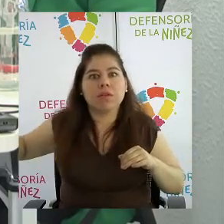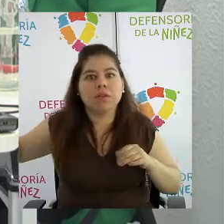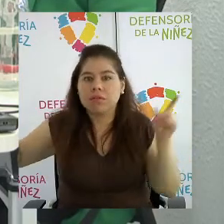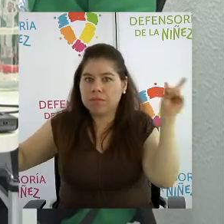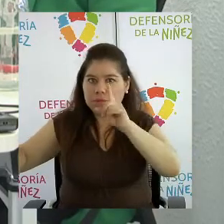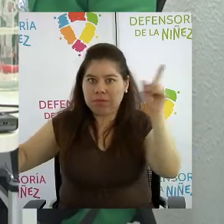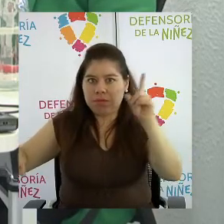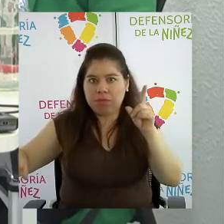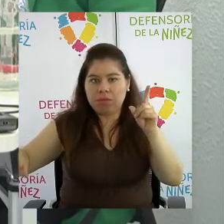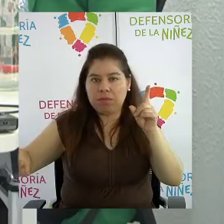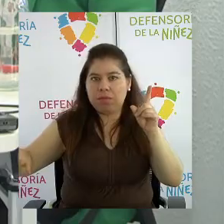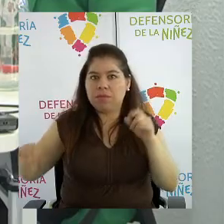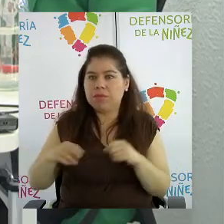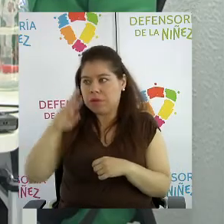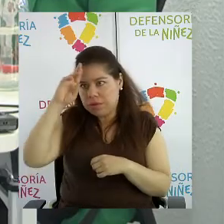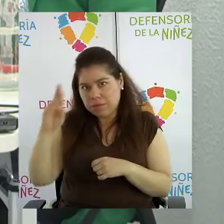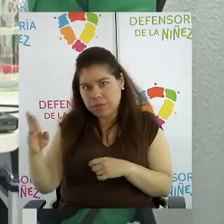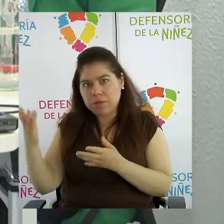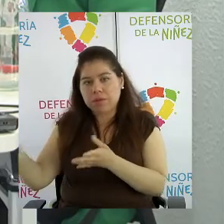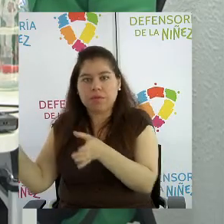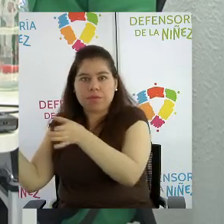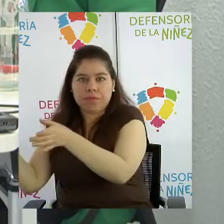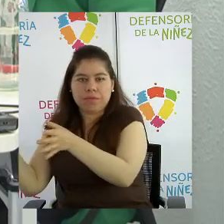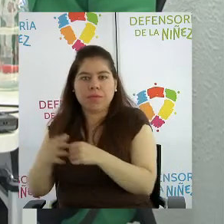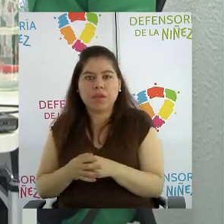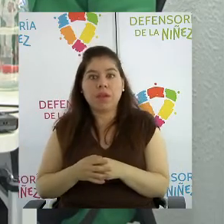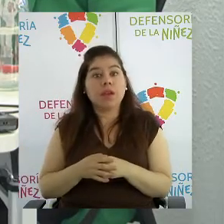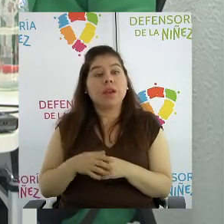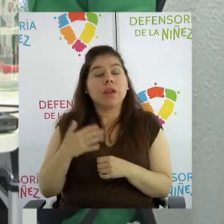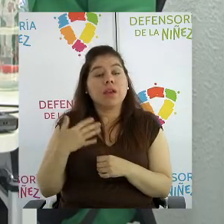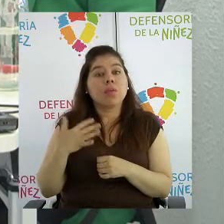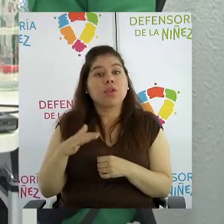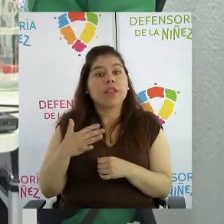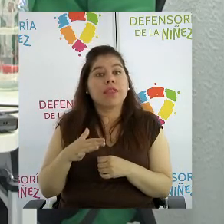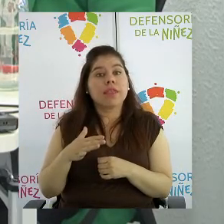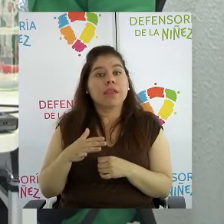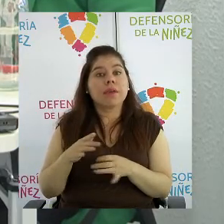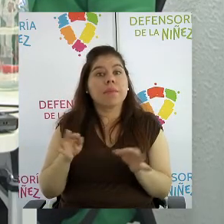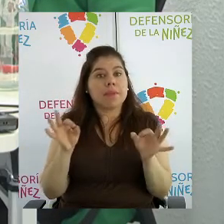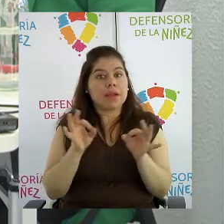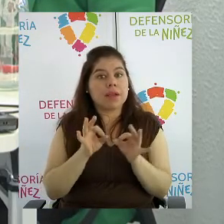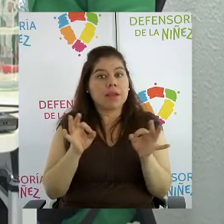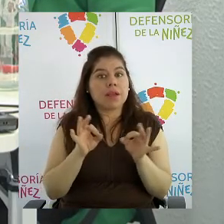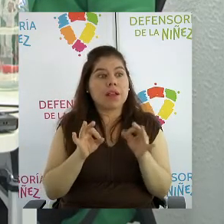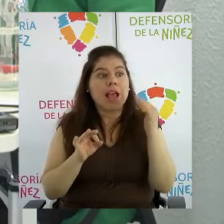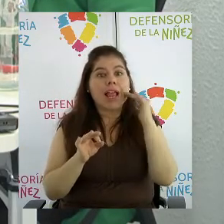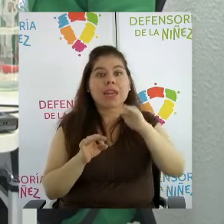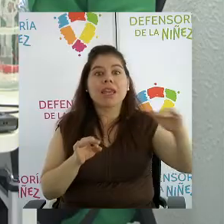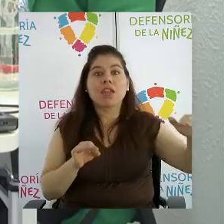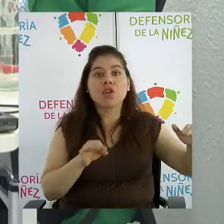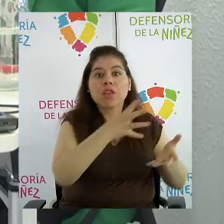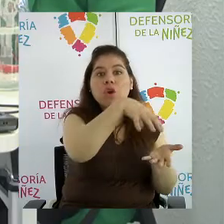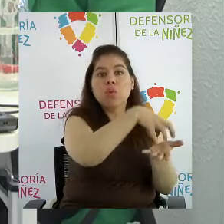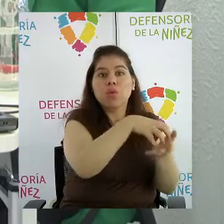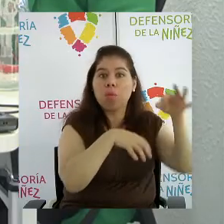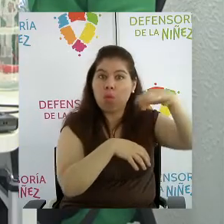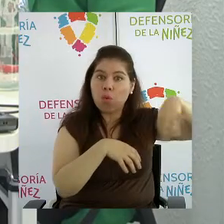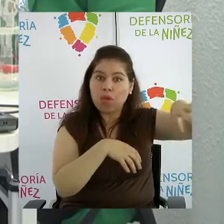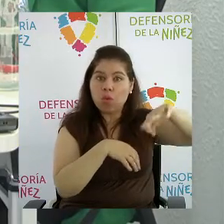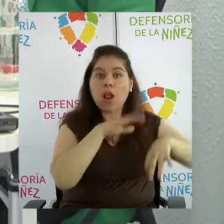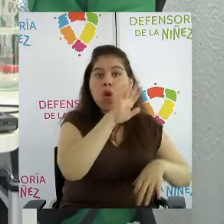caso, y es relevante plantearlo, que es estos niños de Pudahuel, de 9 y de 10